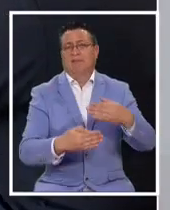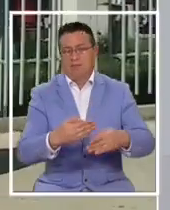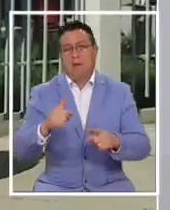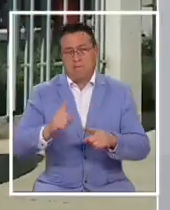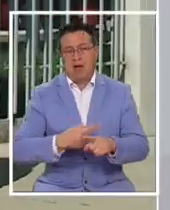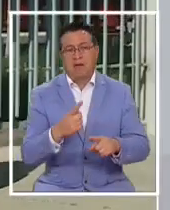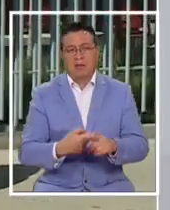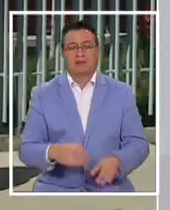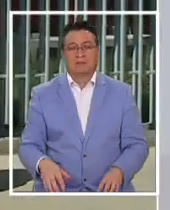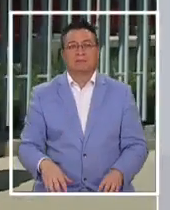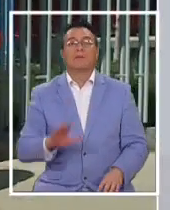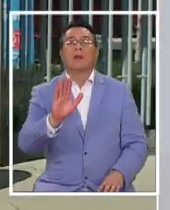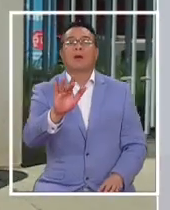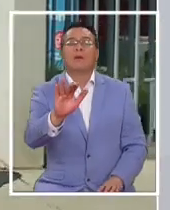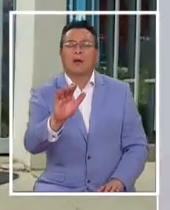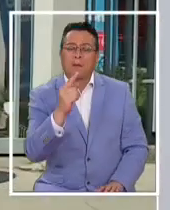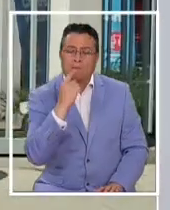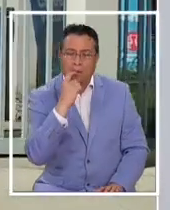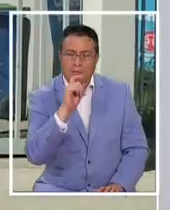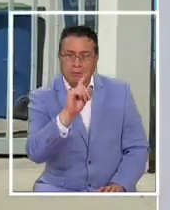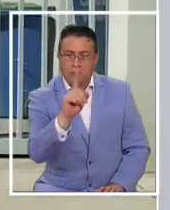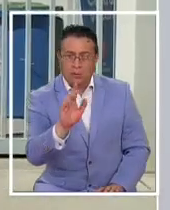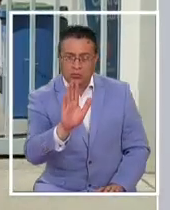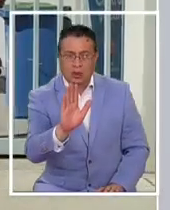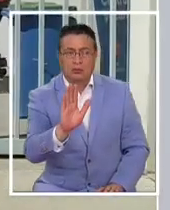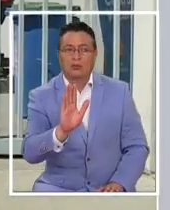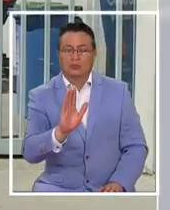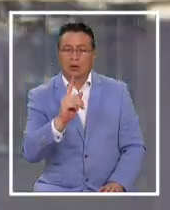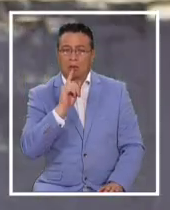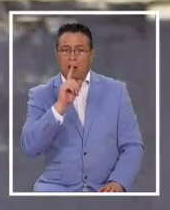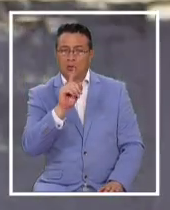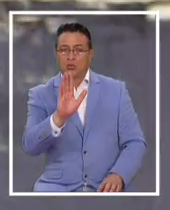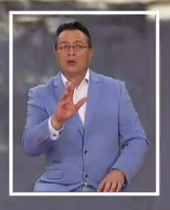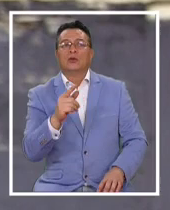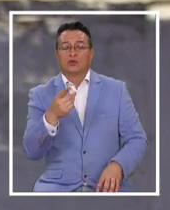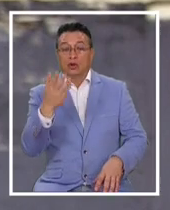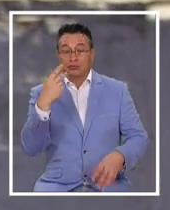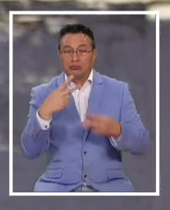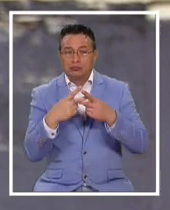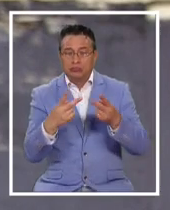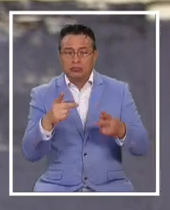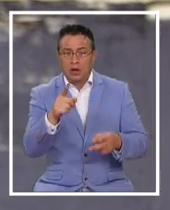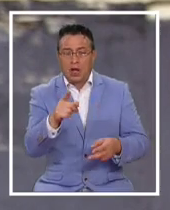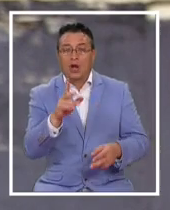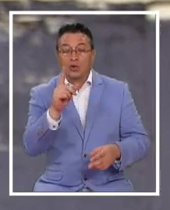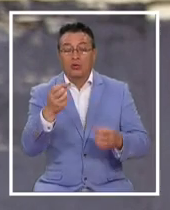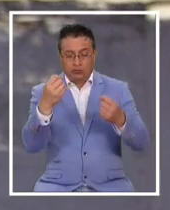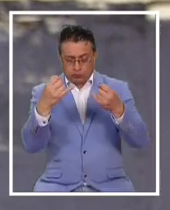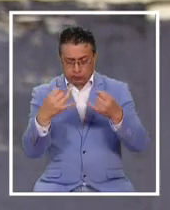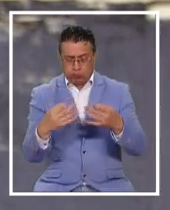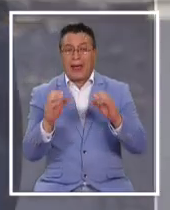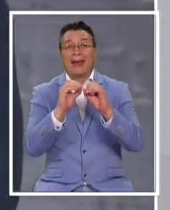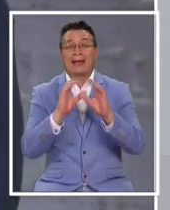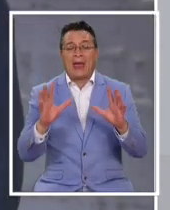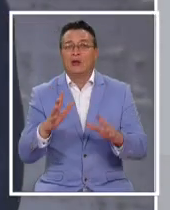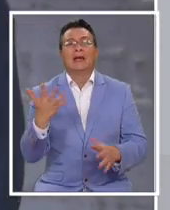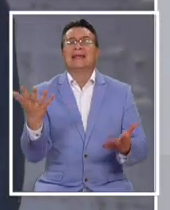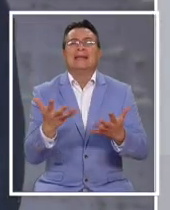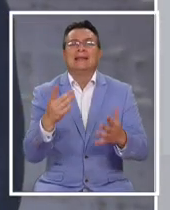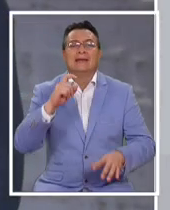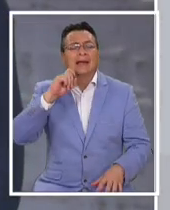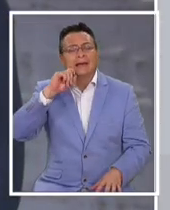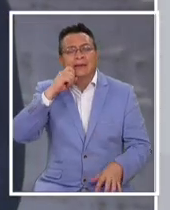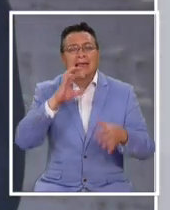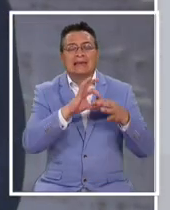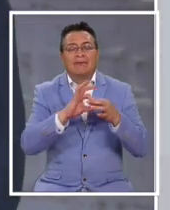tiempo. Doctor Araoz, lo explicaba un poco el doctor también en la nota, ¿no? Pero de todas maneras, para que la cifra quede clara, ¿qué significa